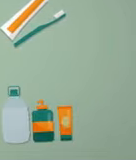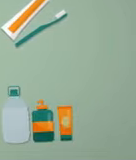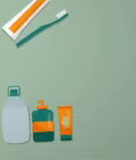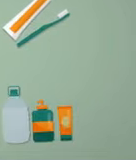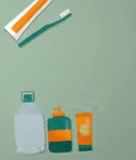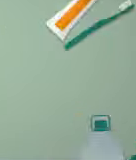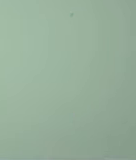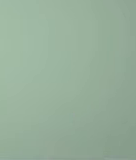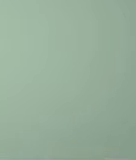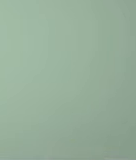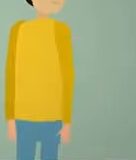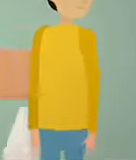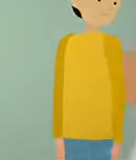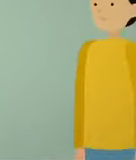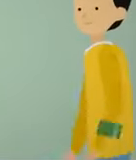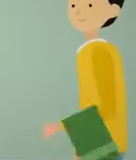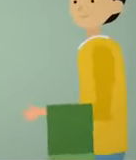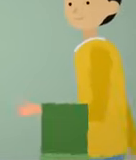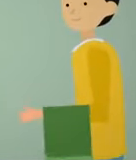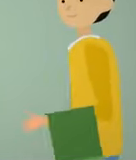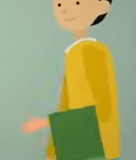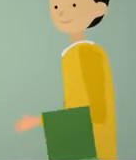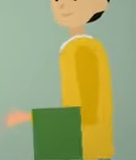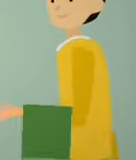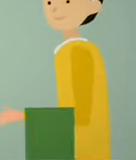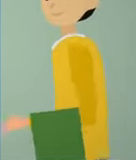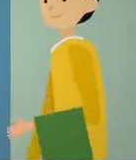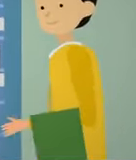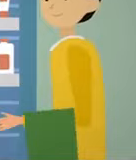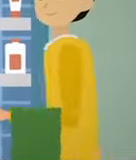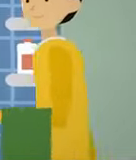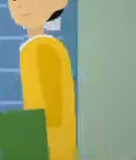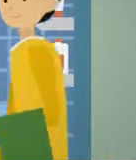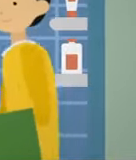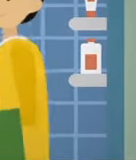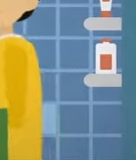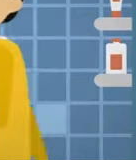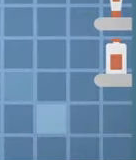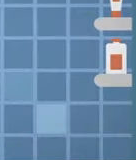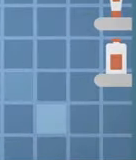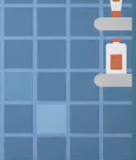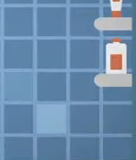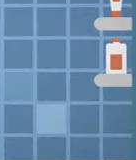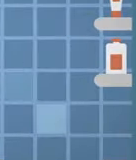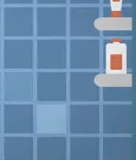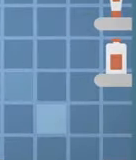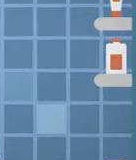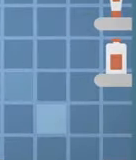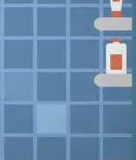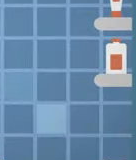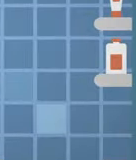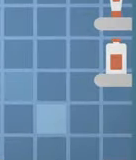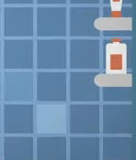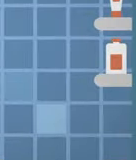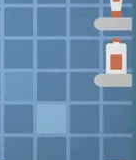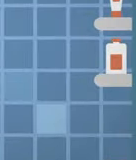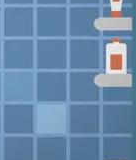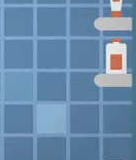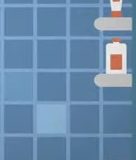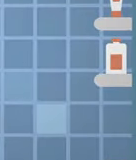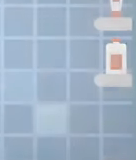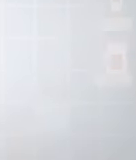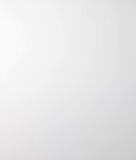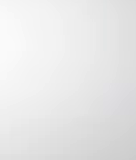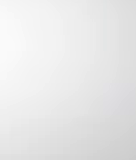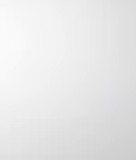de higiene sin que nadie más los utilice. Preferiblemente debe disponer de un servicio sanitario y ducha para su uso exclusivo.